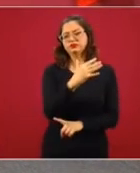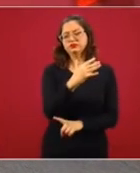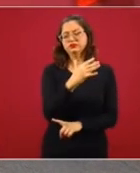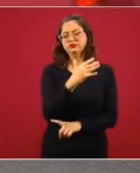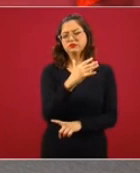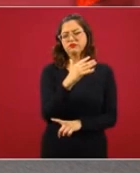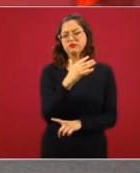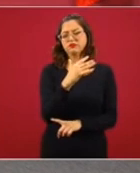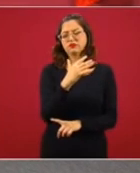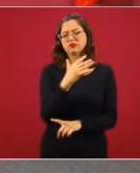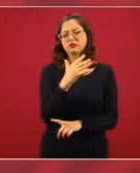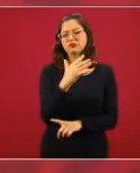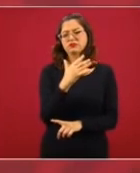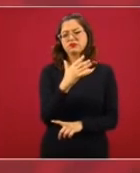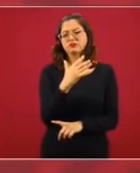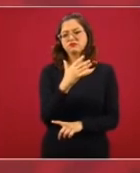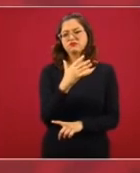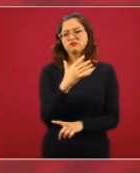que